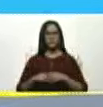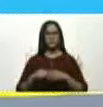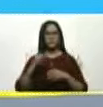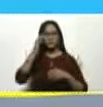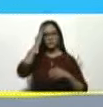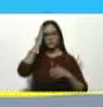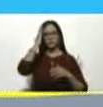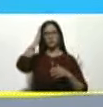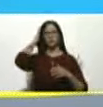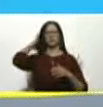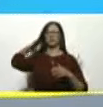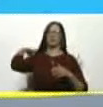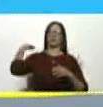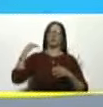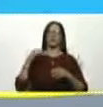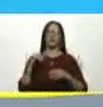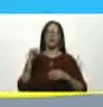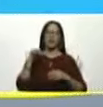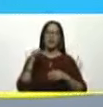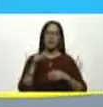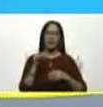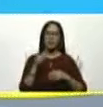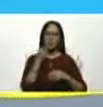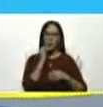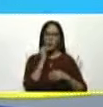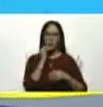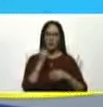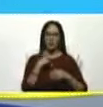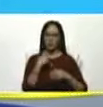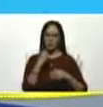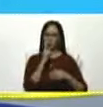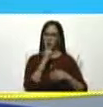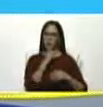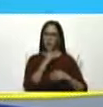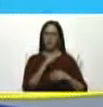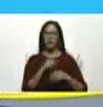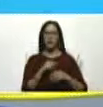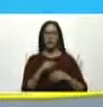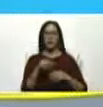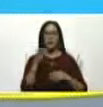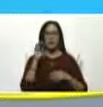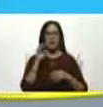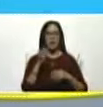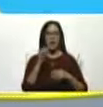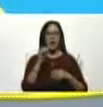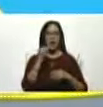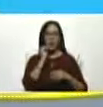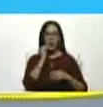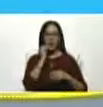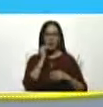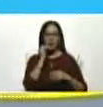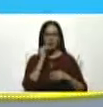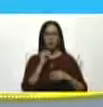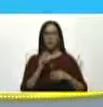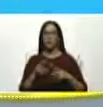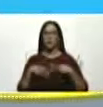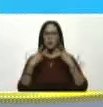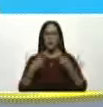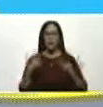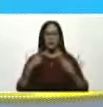Esa generación que yo he llamado la cuarta generación, la generación joven, llena de